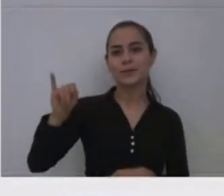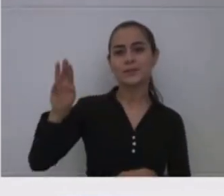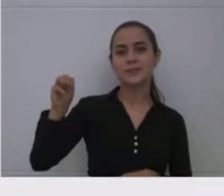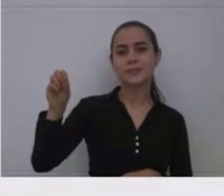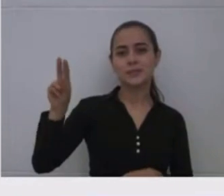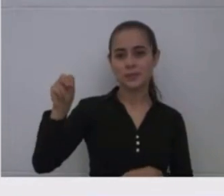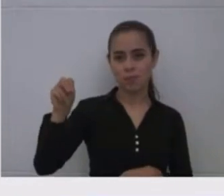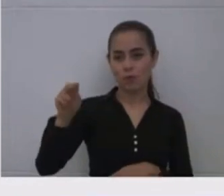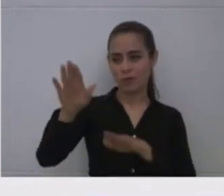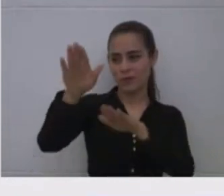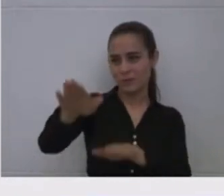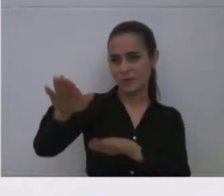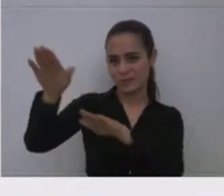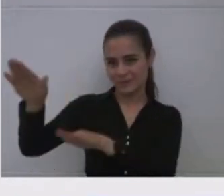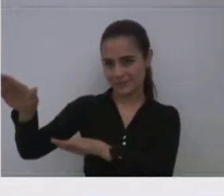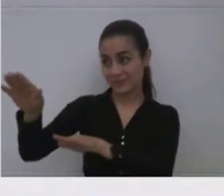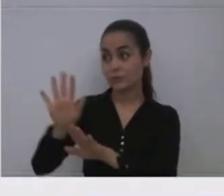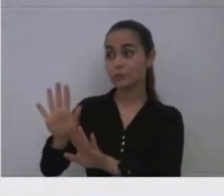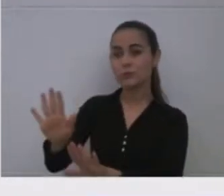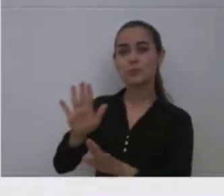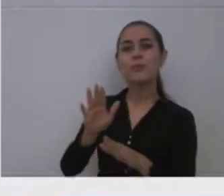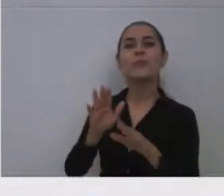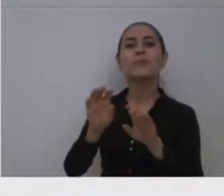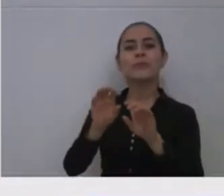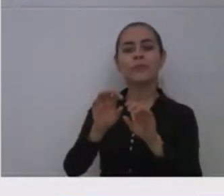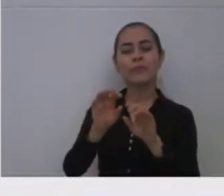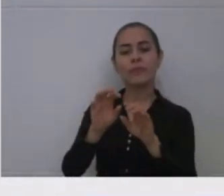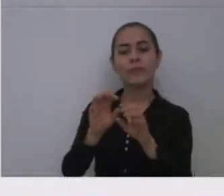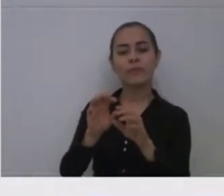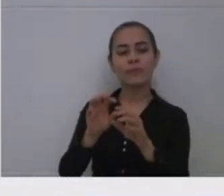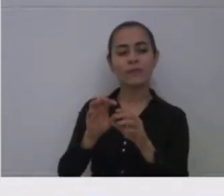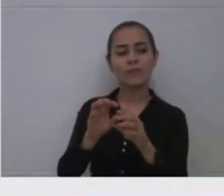como representante al Consejo Académico de la Universidad.